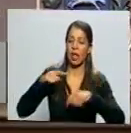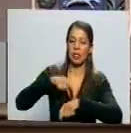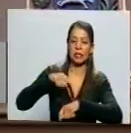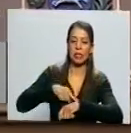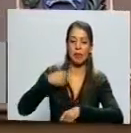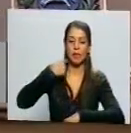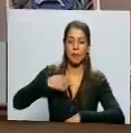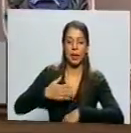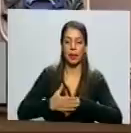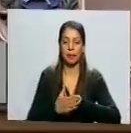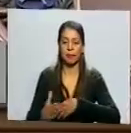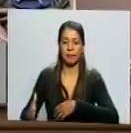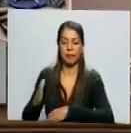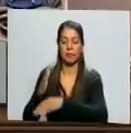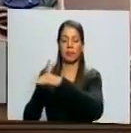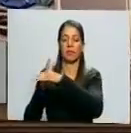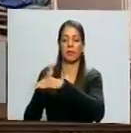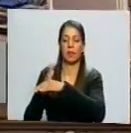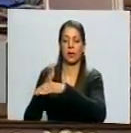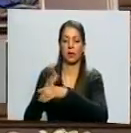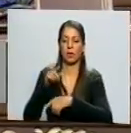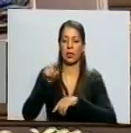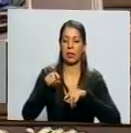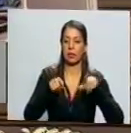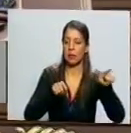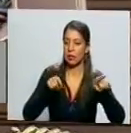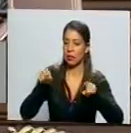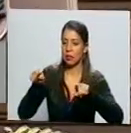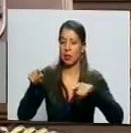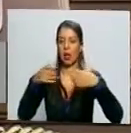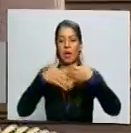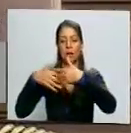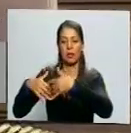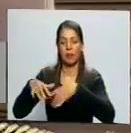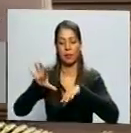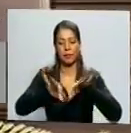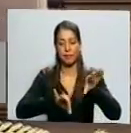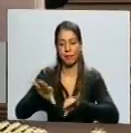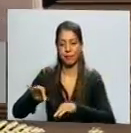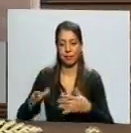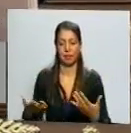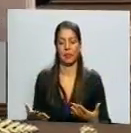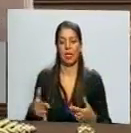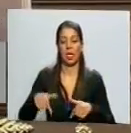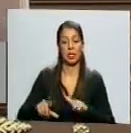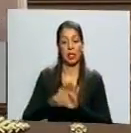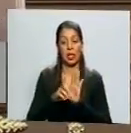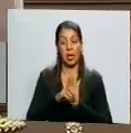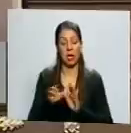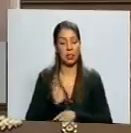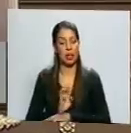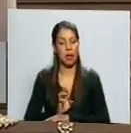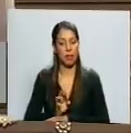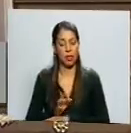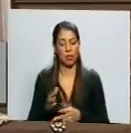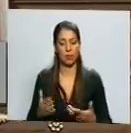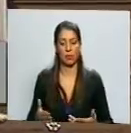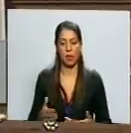procesos y vienen las adjudicaciones a dedo. Con esta ley se hacen expeditos los procedimientos y, como bien lo dijo la camarada